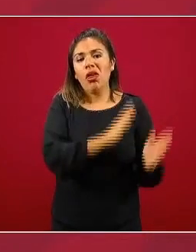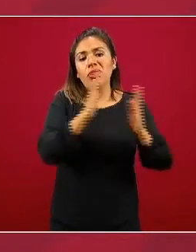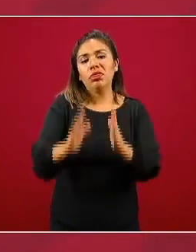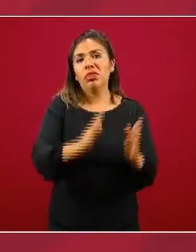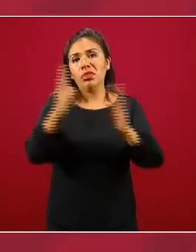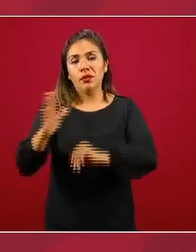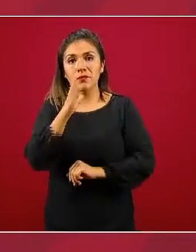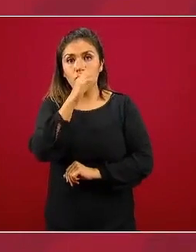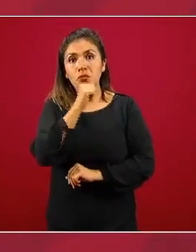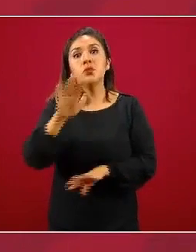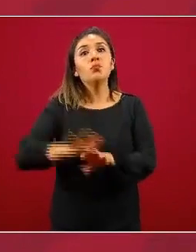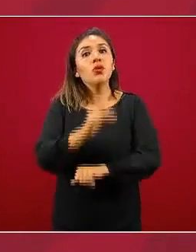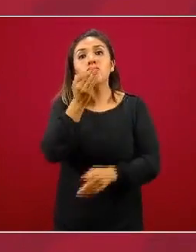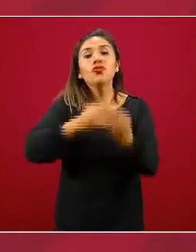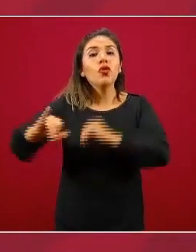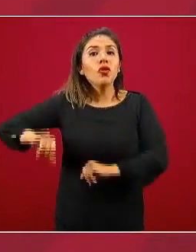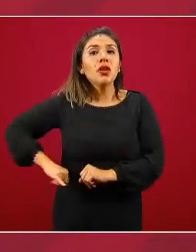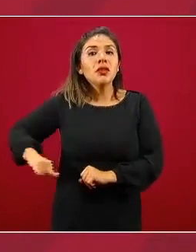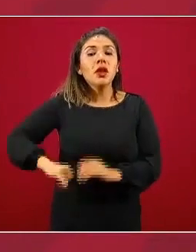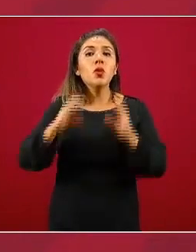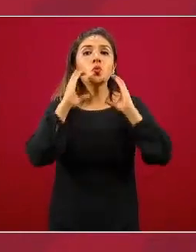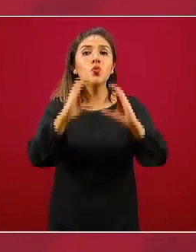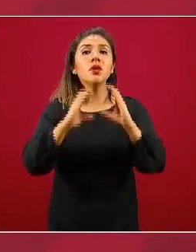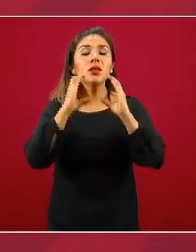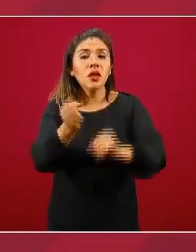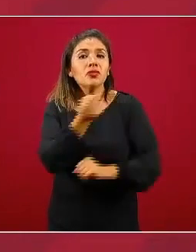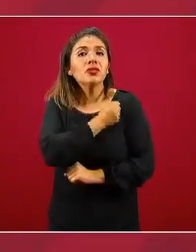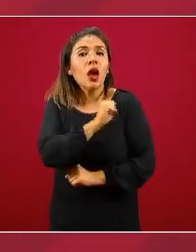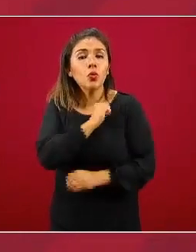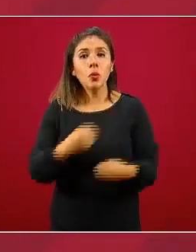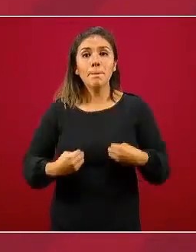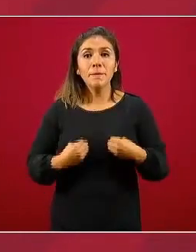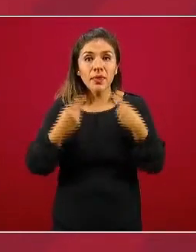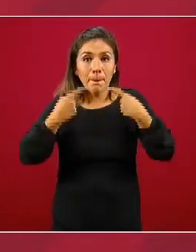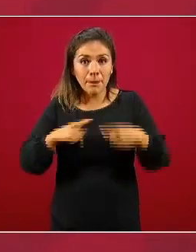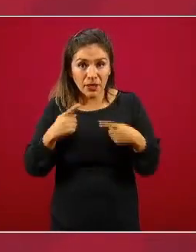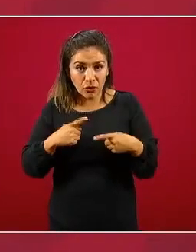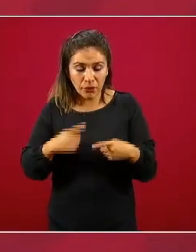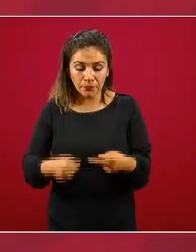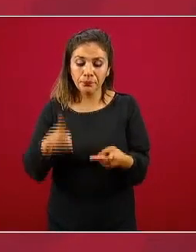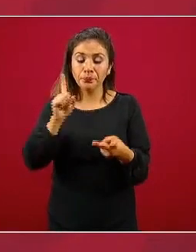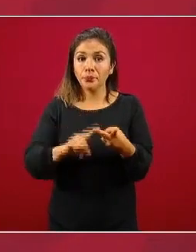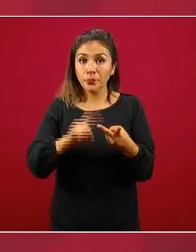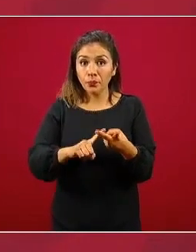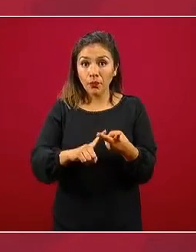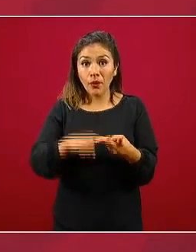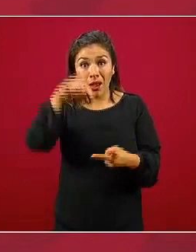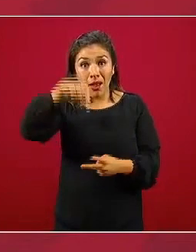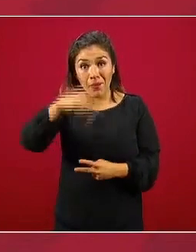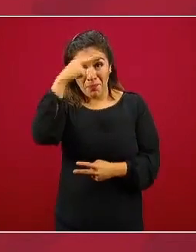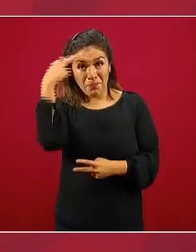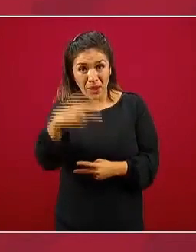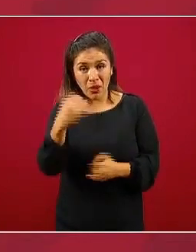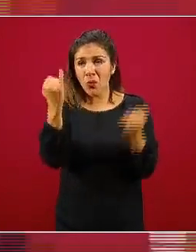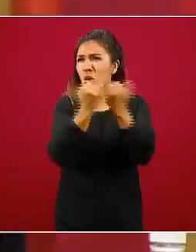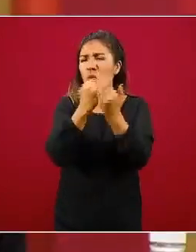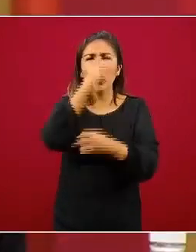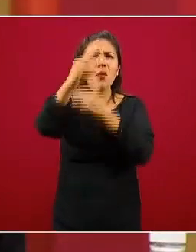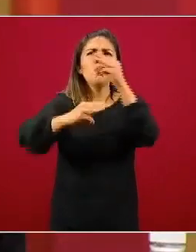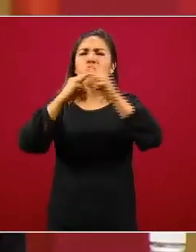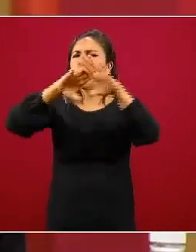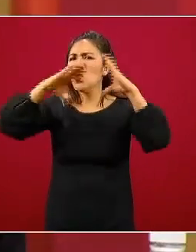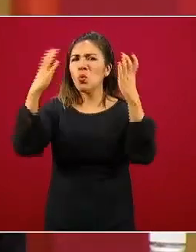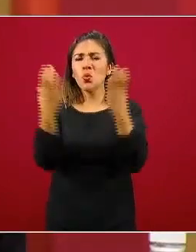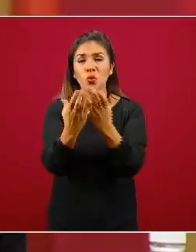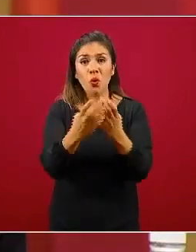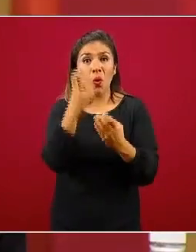postergar porque nos interesa proteger la salud y la vida de las personas. Pero por otro lado, en México y en cualquier parte del mundo,